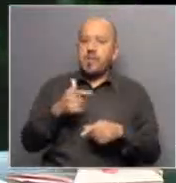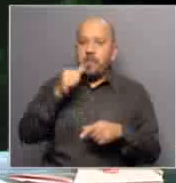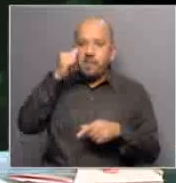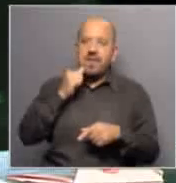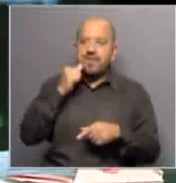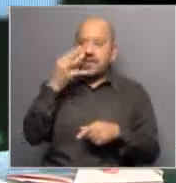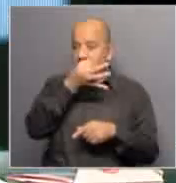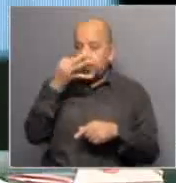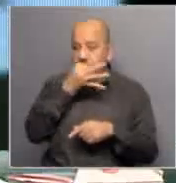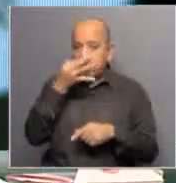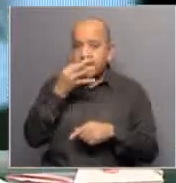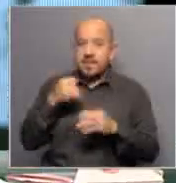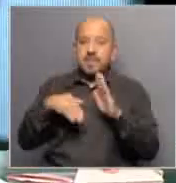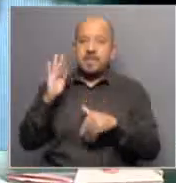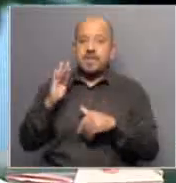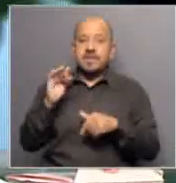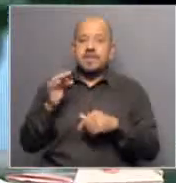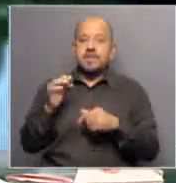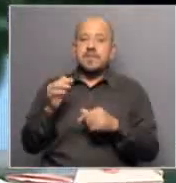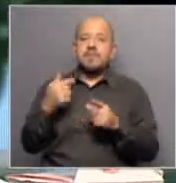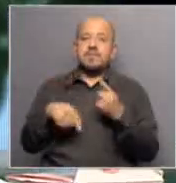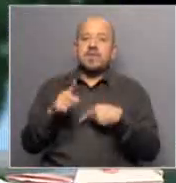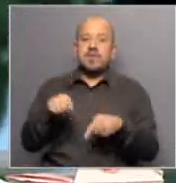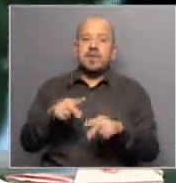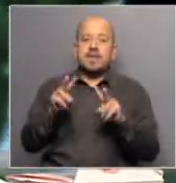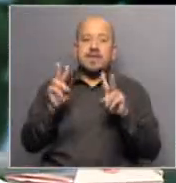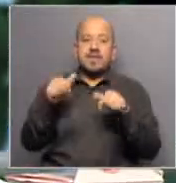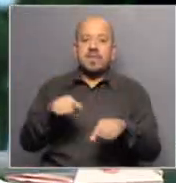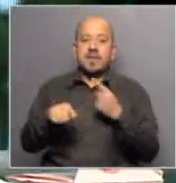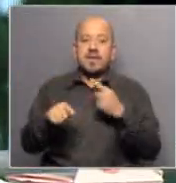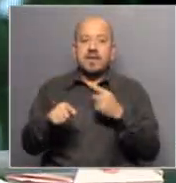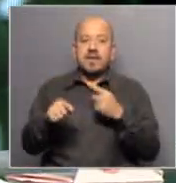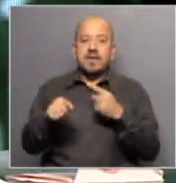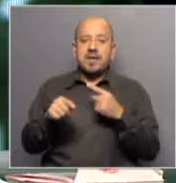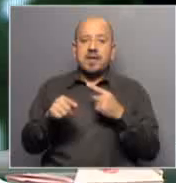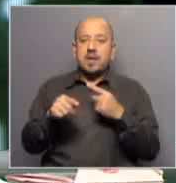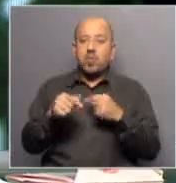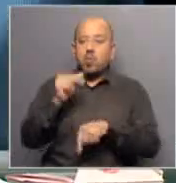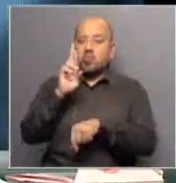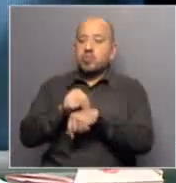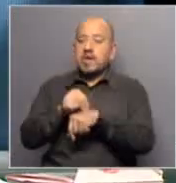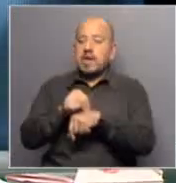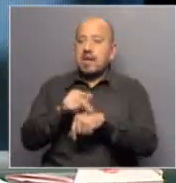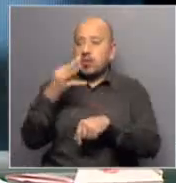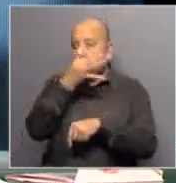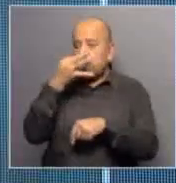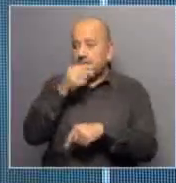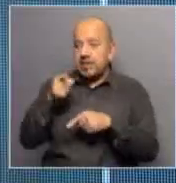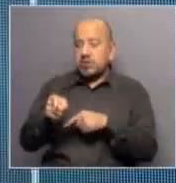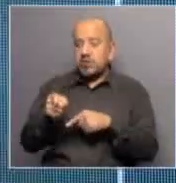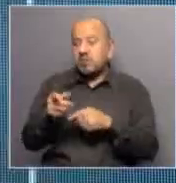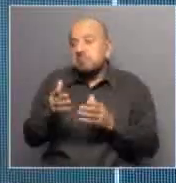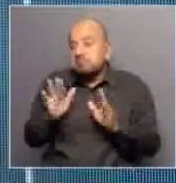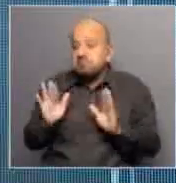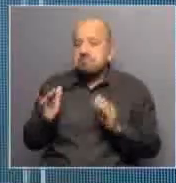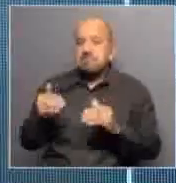actividades criminales que se necesita combatir, pero el consumo de drogas no es una actividad criminal y criminalizarlo de alguna manera... Por eso